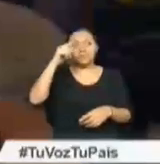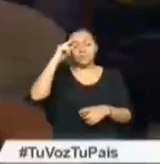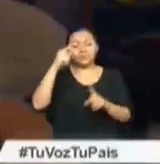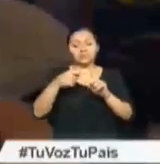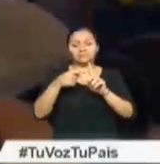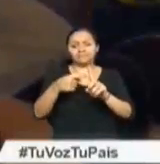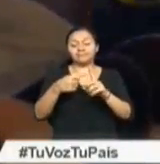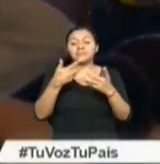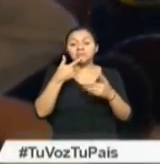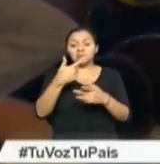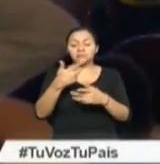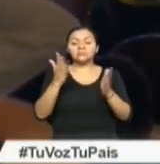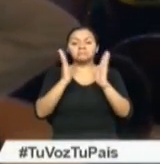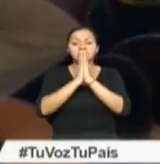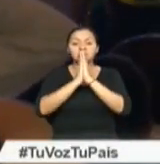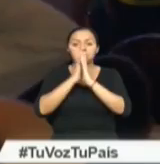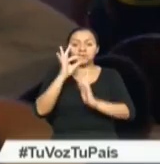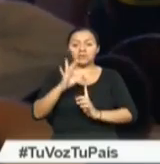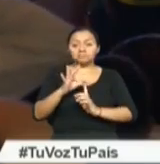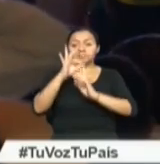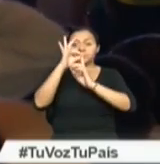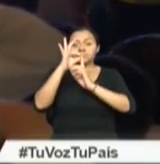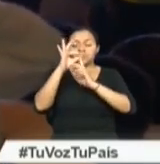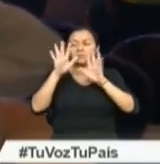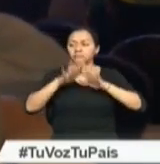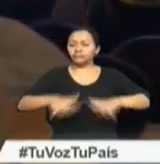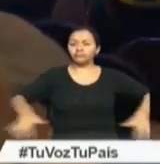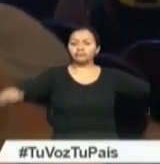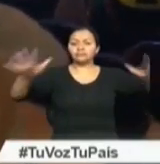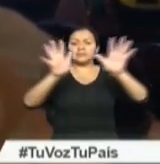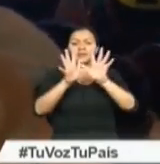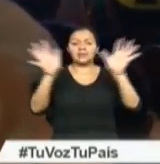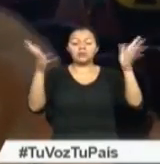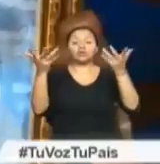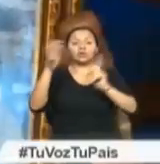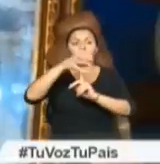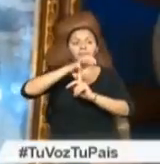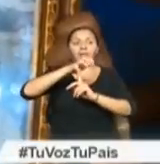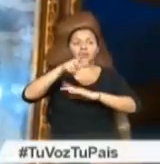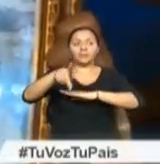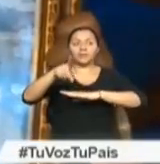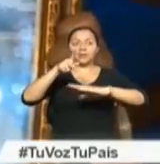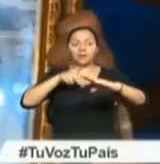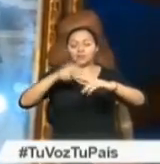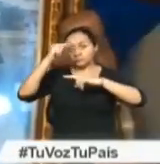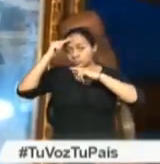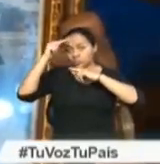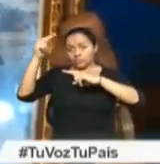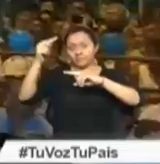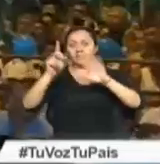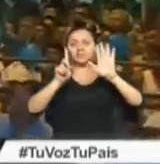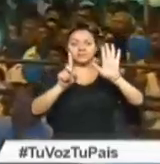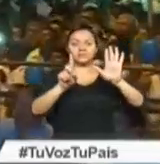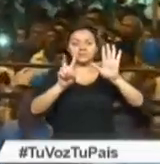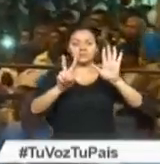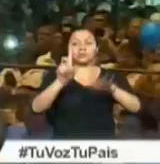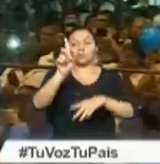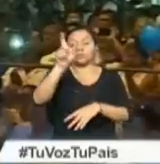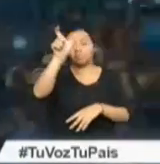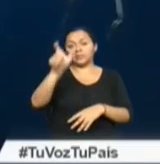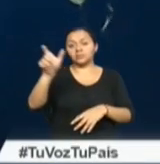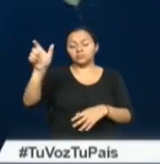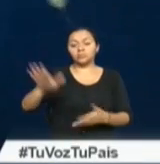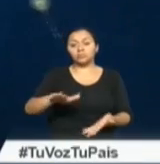Correa, participó en una misa campal que se realizó en el Parque Central de Pedernales en homenaje a las 671 víctimas que dejó el